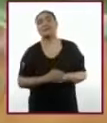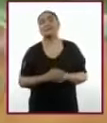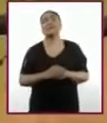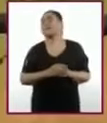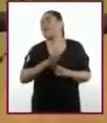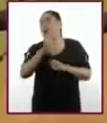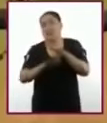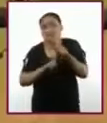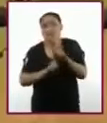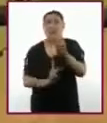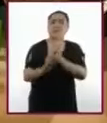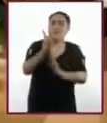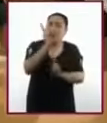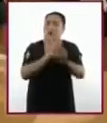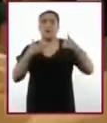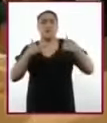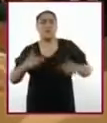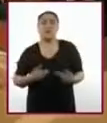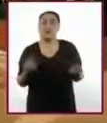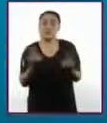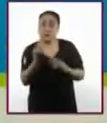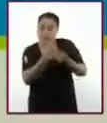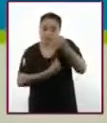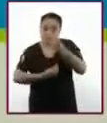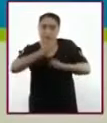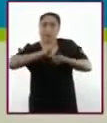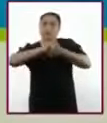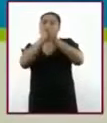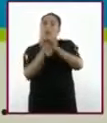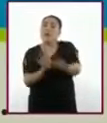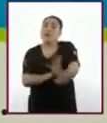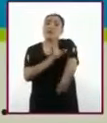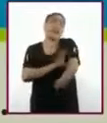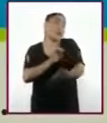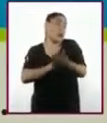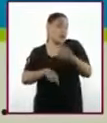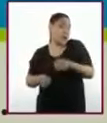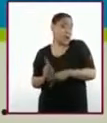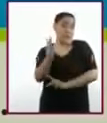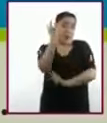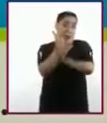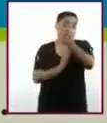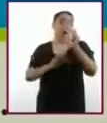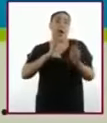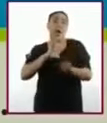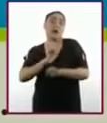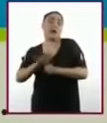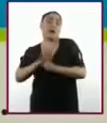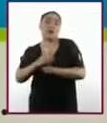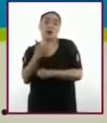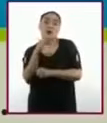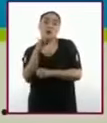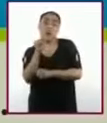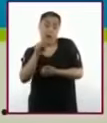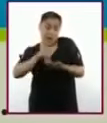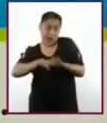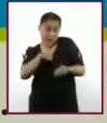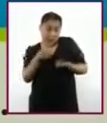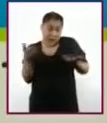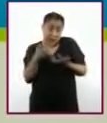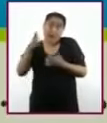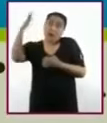seres vivos obtenemos energía de los alimentos que ingerimos. Por ejemplo, las plantas obtienen su alimento de la glucosa, que ellas mismas fabrican con la